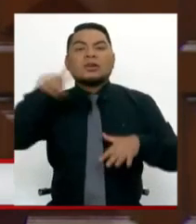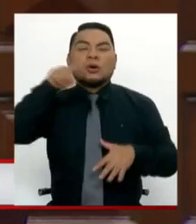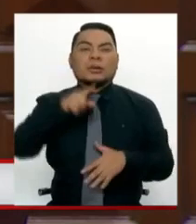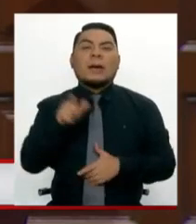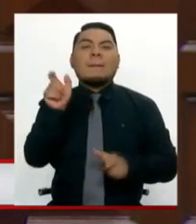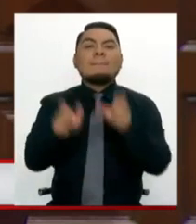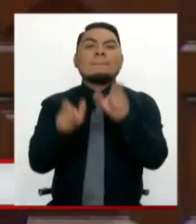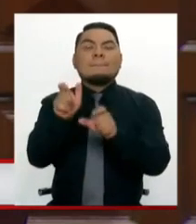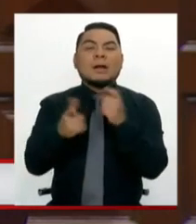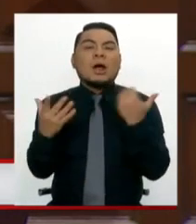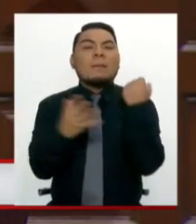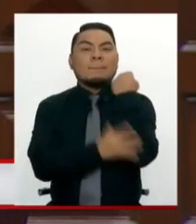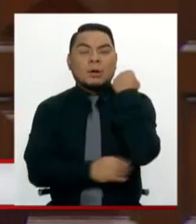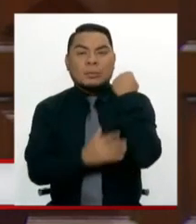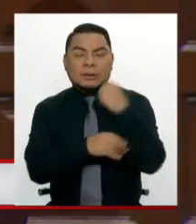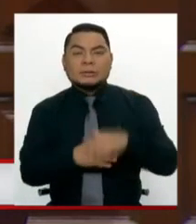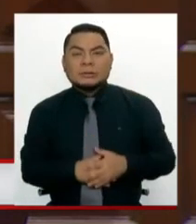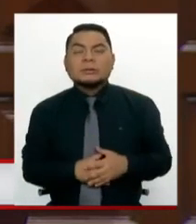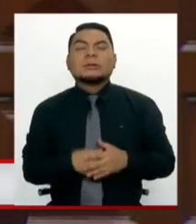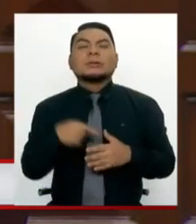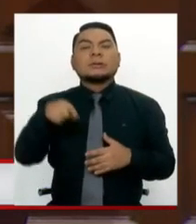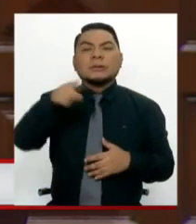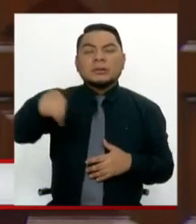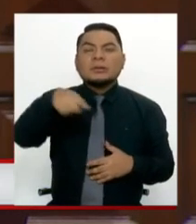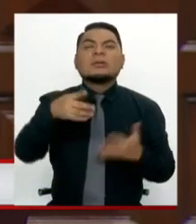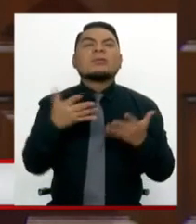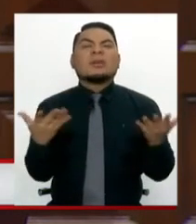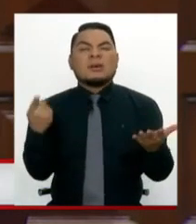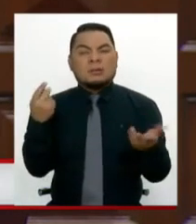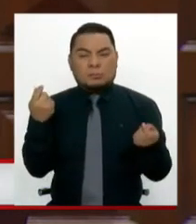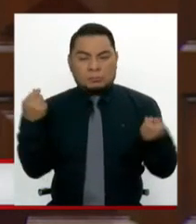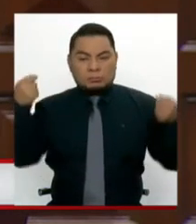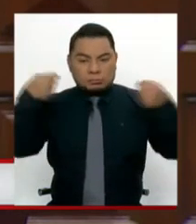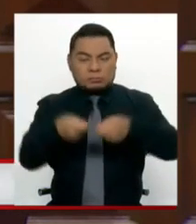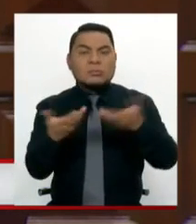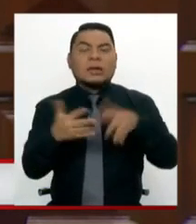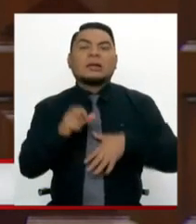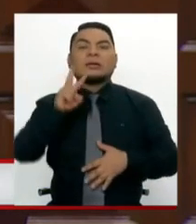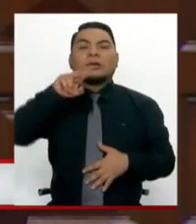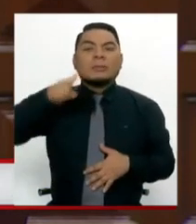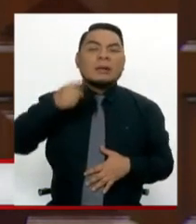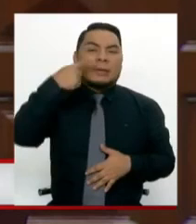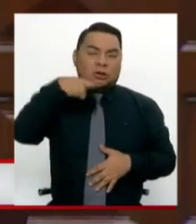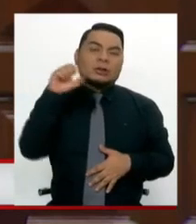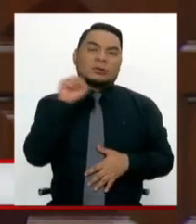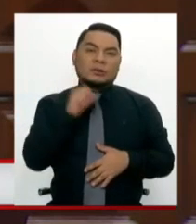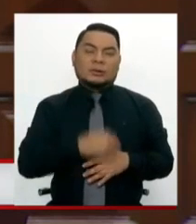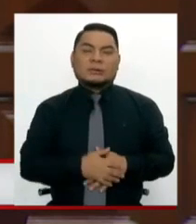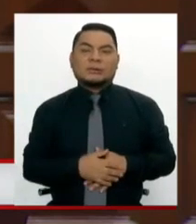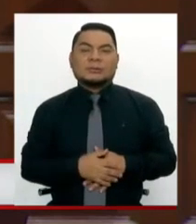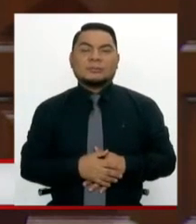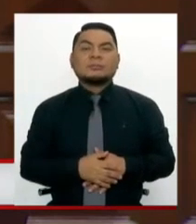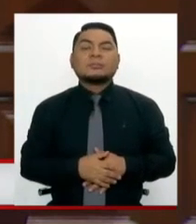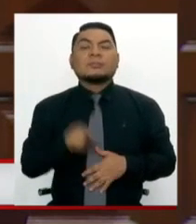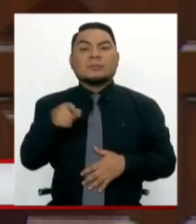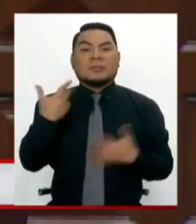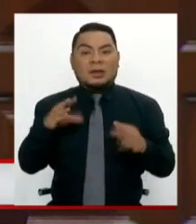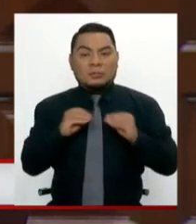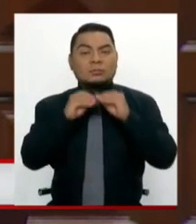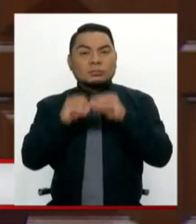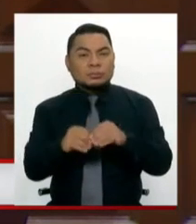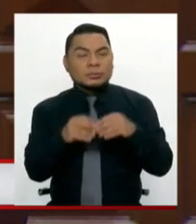pensiones de personas pobres y vulnerables con una inversión de 2.000 millones de soles.